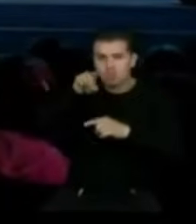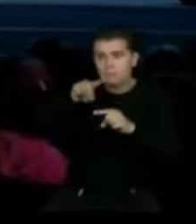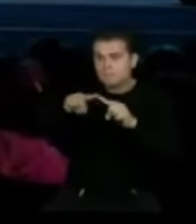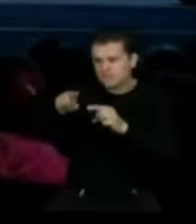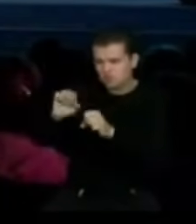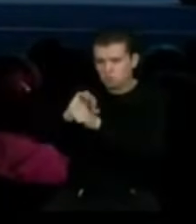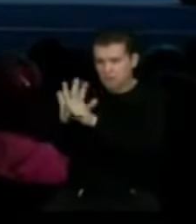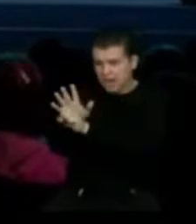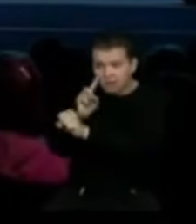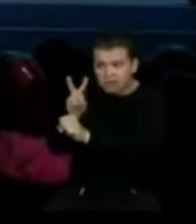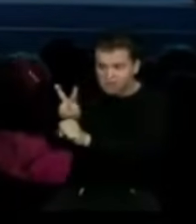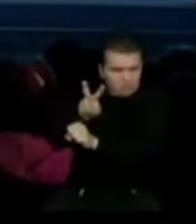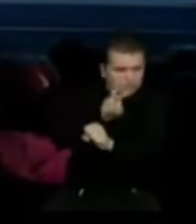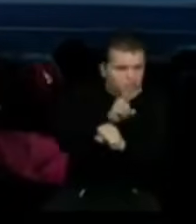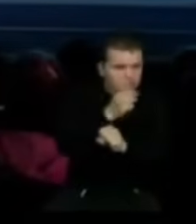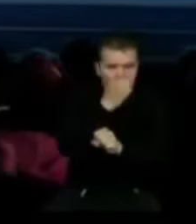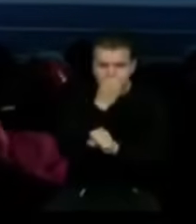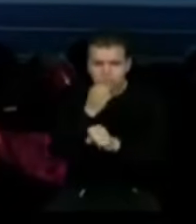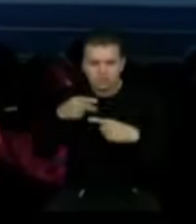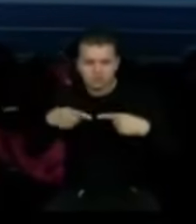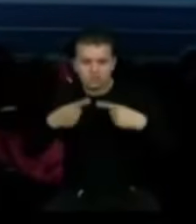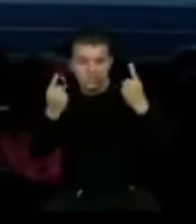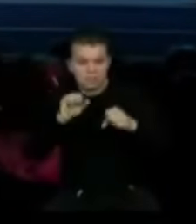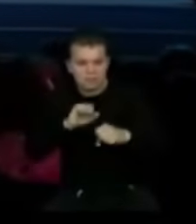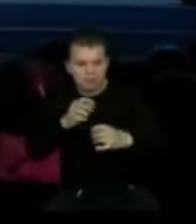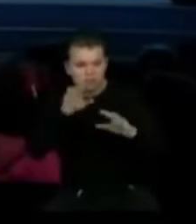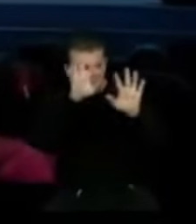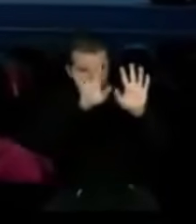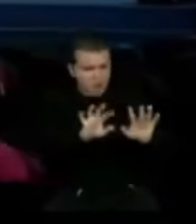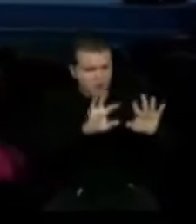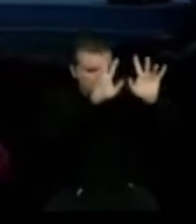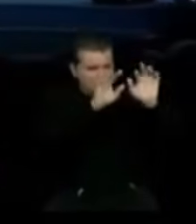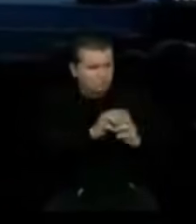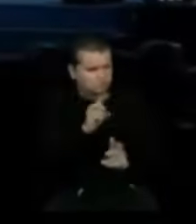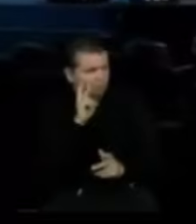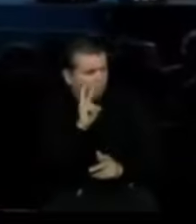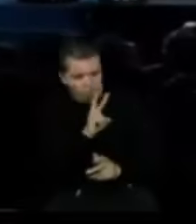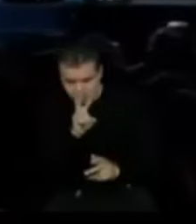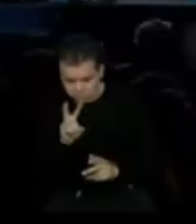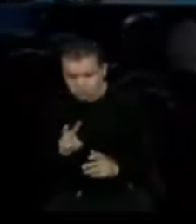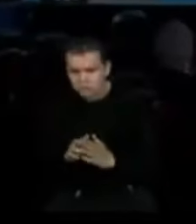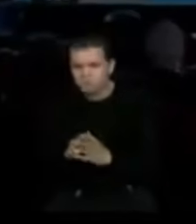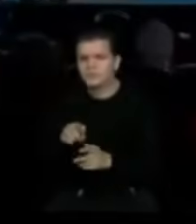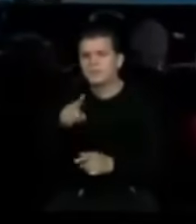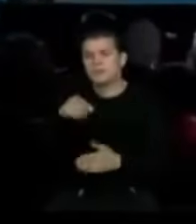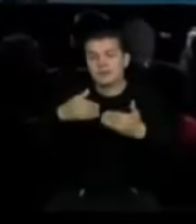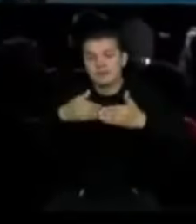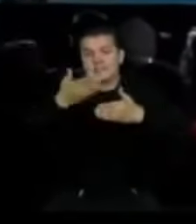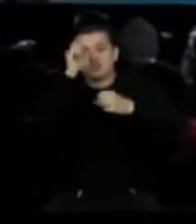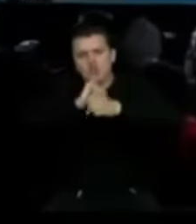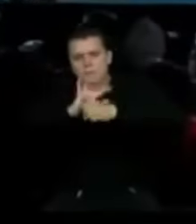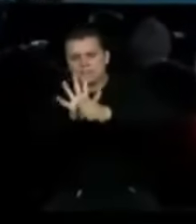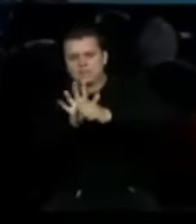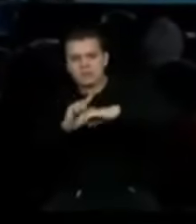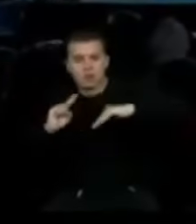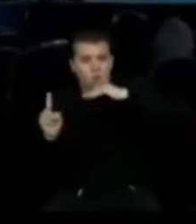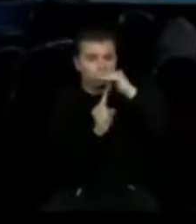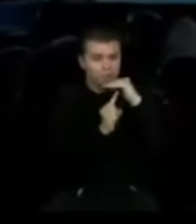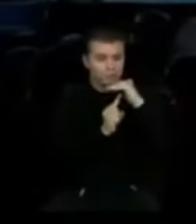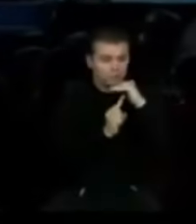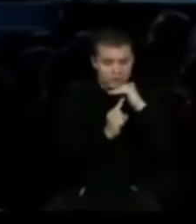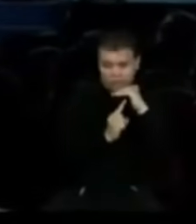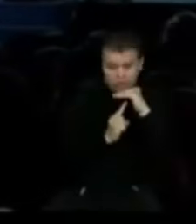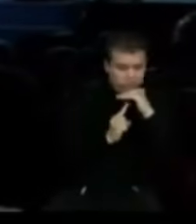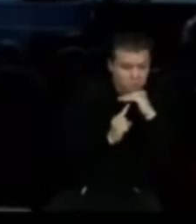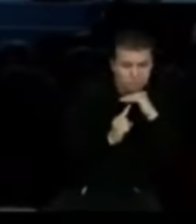Es un enemigo, por así decirlo, invisible. No sé si usted se acuerda cuando empezó esta pandemia. Estamos todos encerrados en nuestras casas.